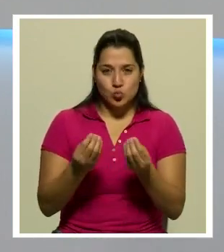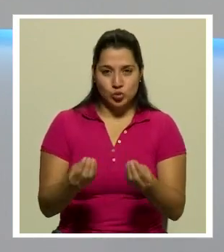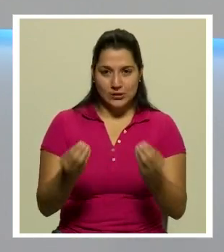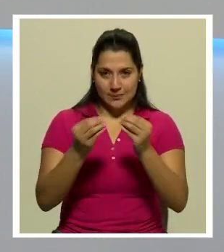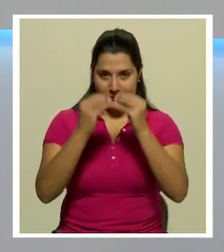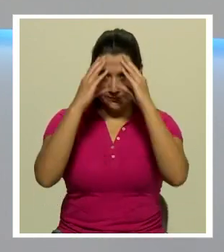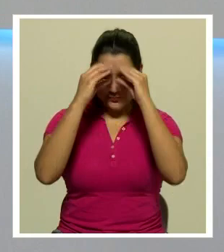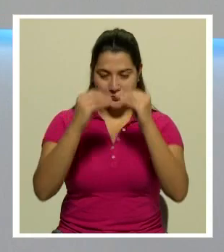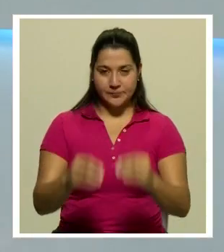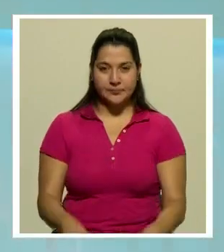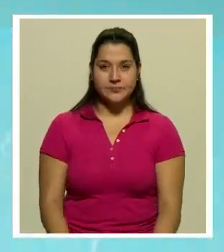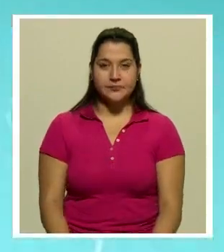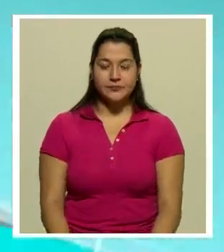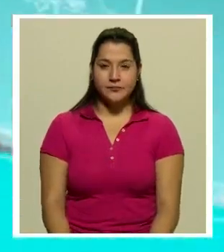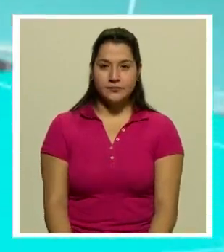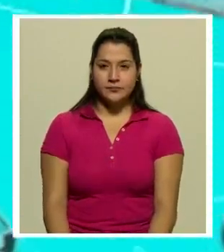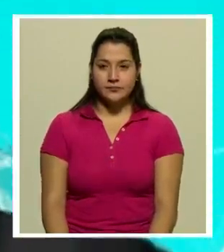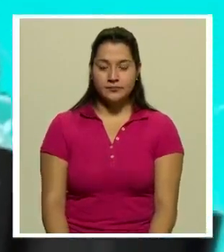información.